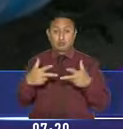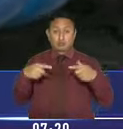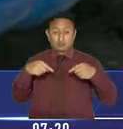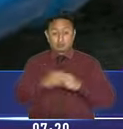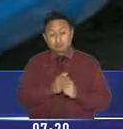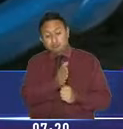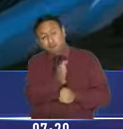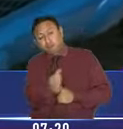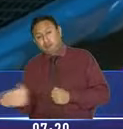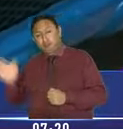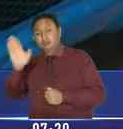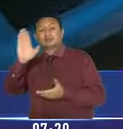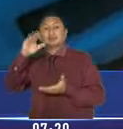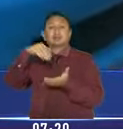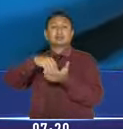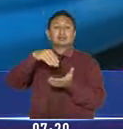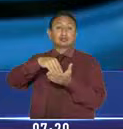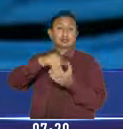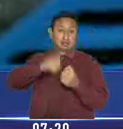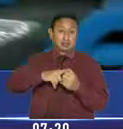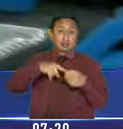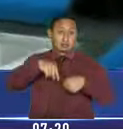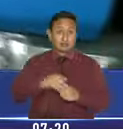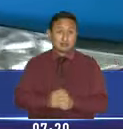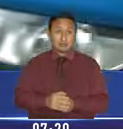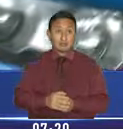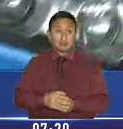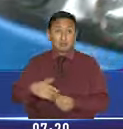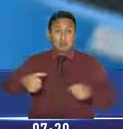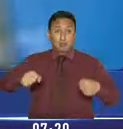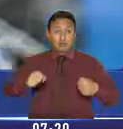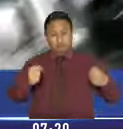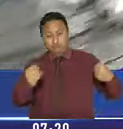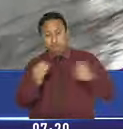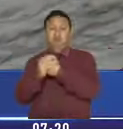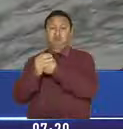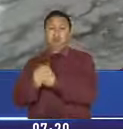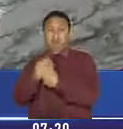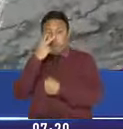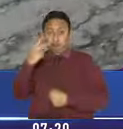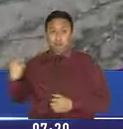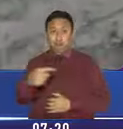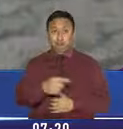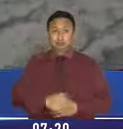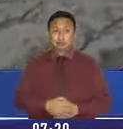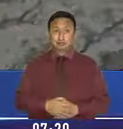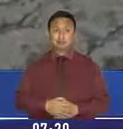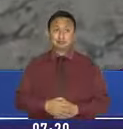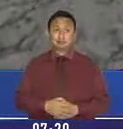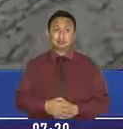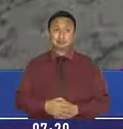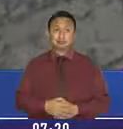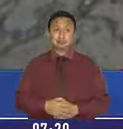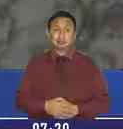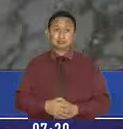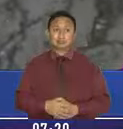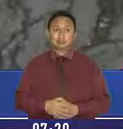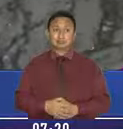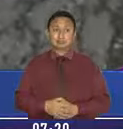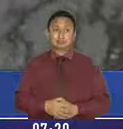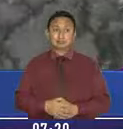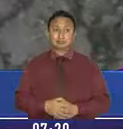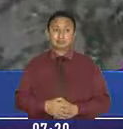fue embestido esta motocicleta y quedó, como ven en estos momentos, totalmente hecha chatarra en este